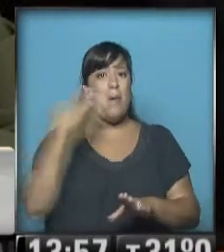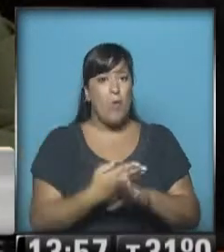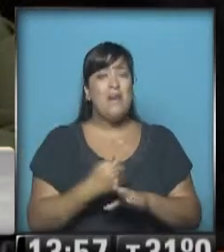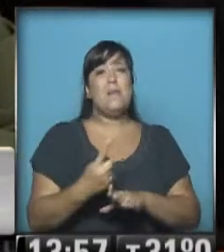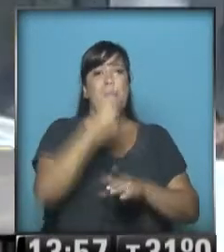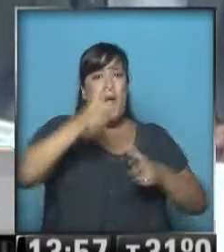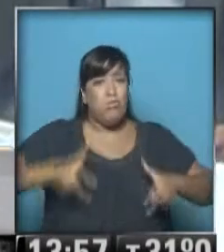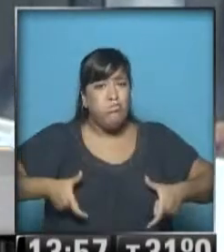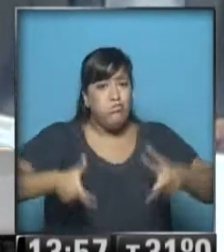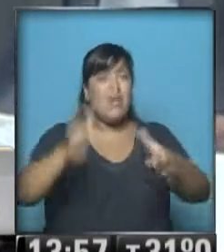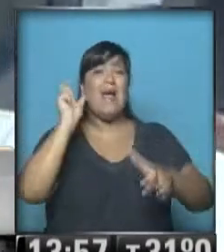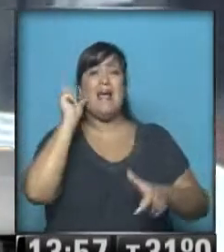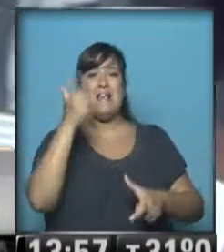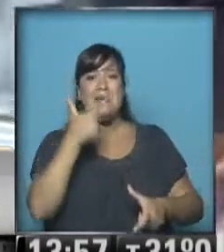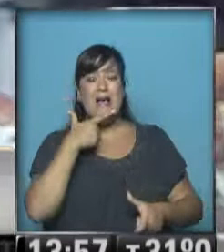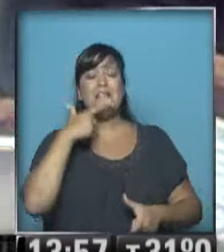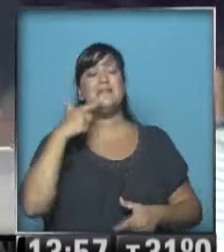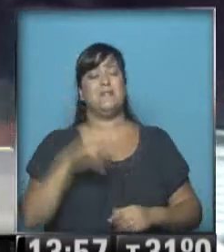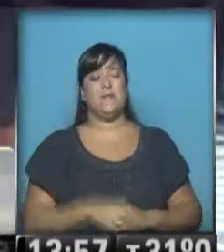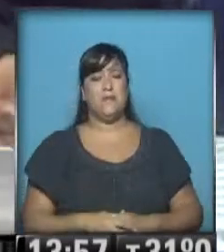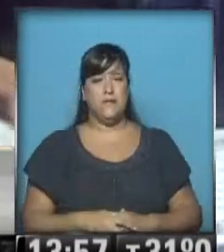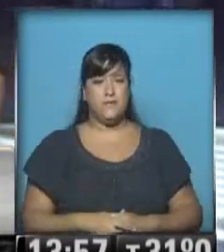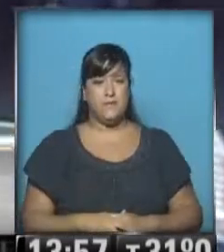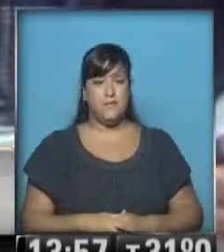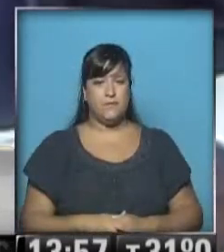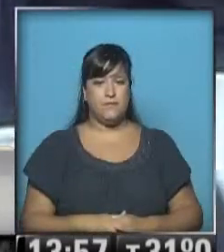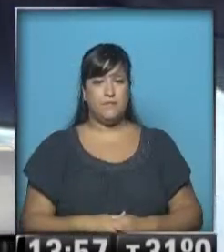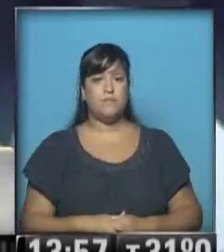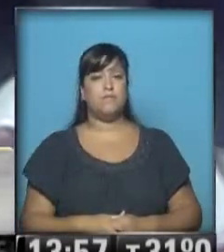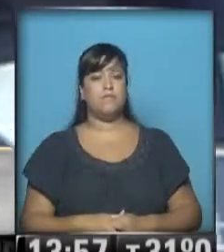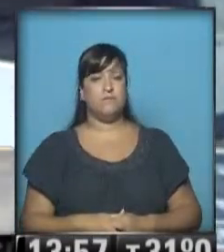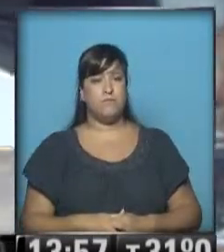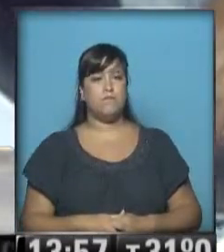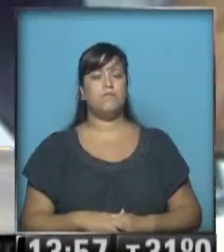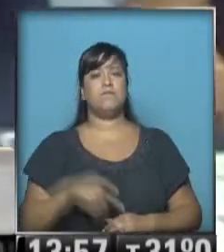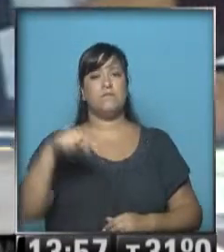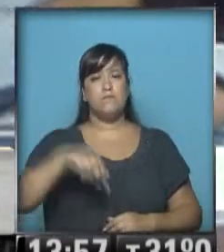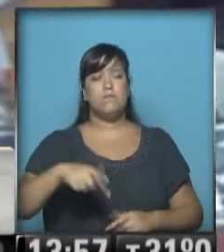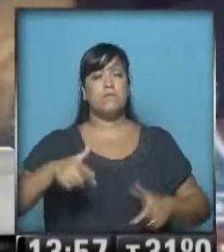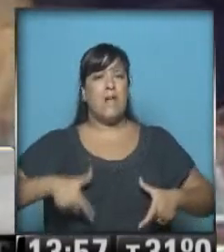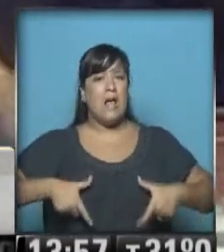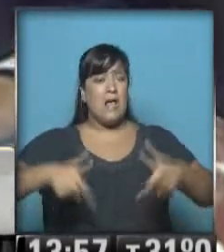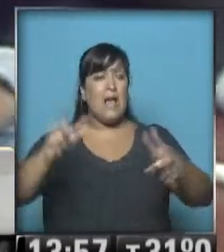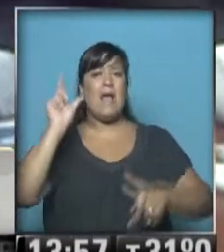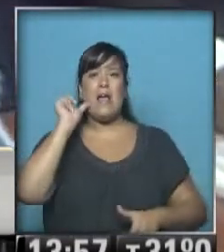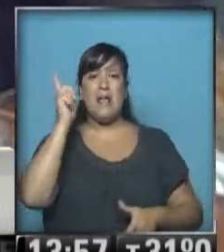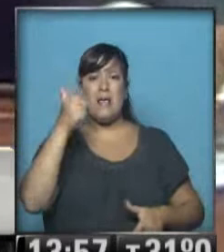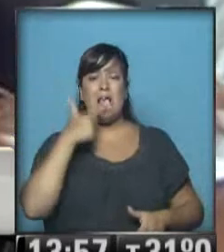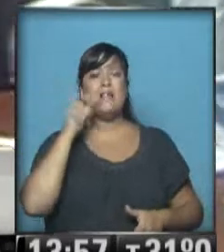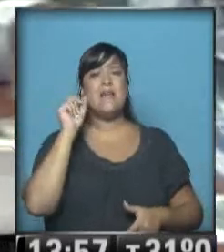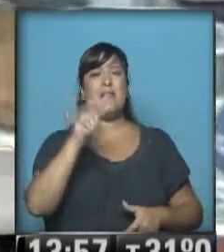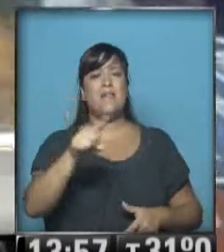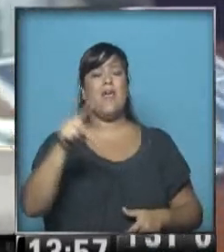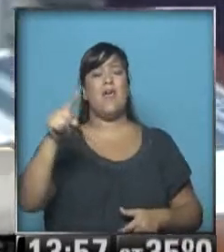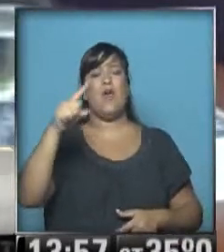gasoducto troncal en el noreste argentino. No podemos contar con gasoducto troncal, el gasoducto que va a Uruguayana